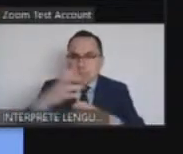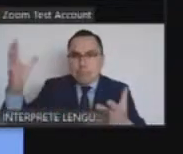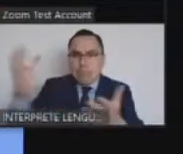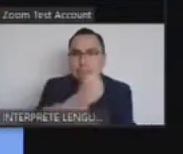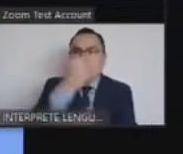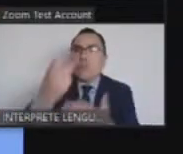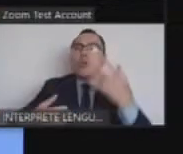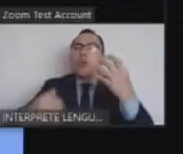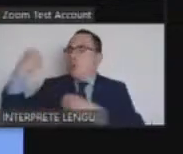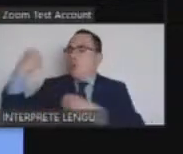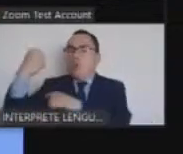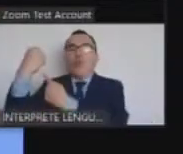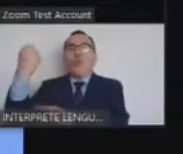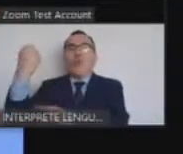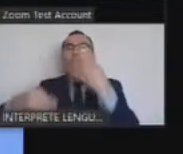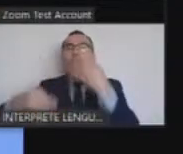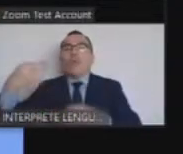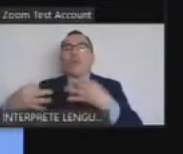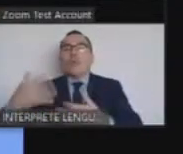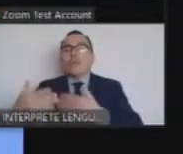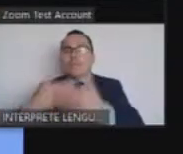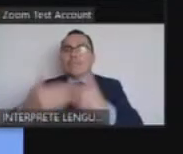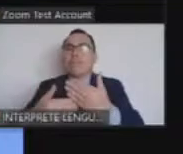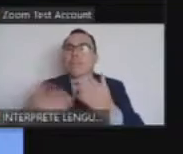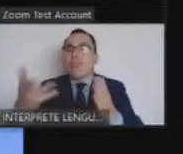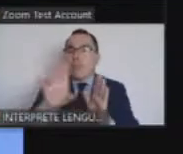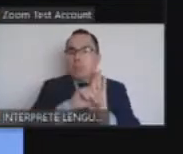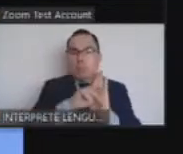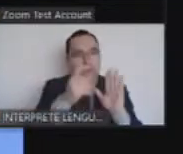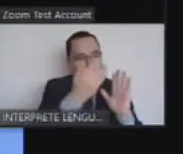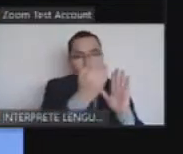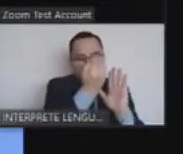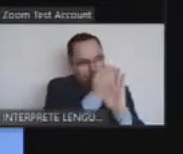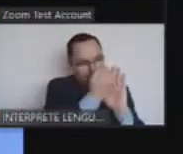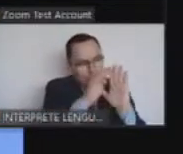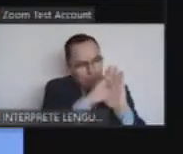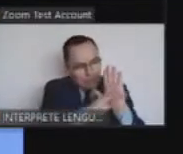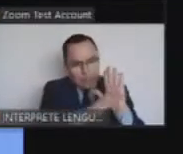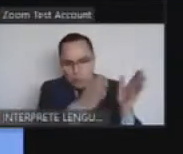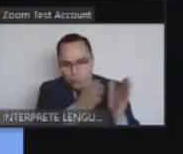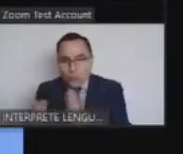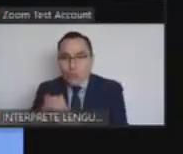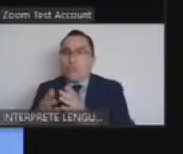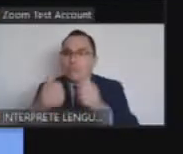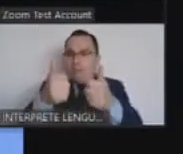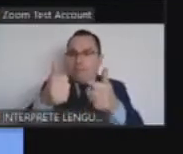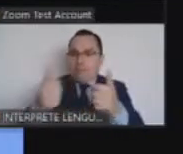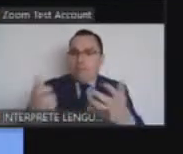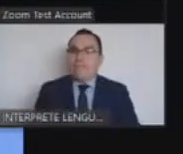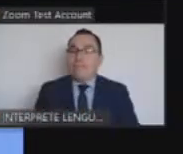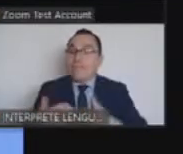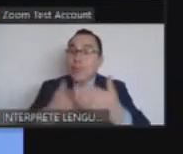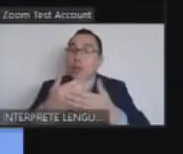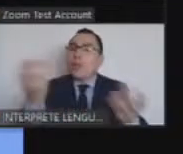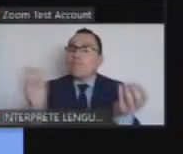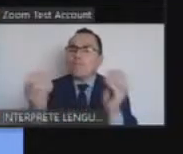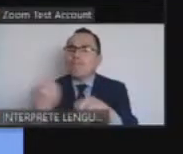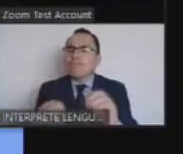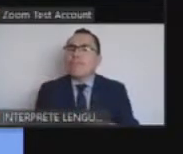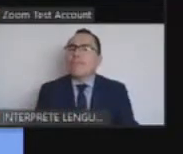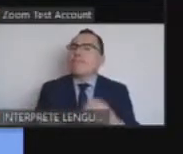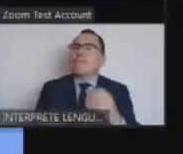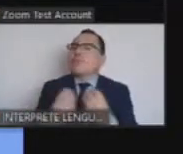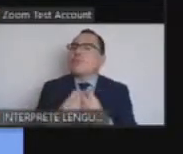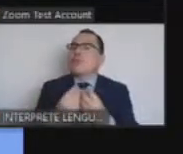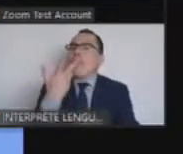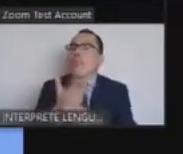ciertas garantías, como es el caso del debido proceso. Y esto implica, ¿no es cierto?, muchos elementos que yo diría tienen que